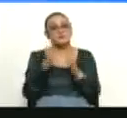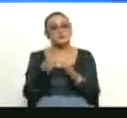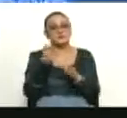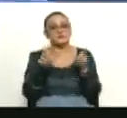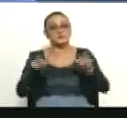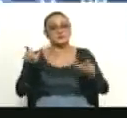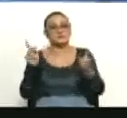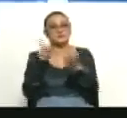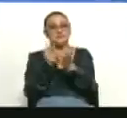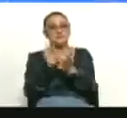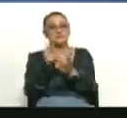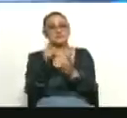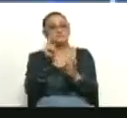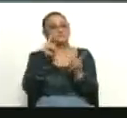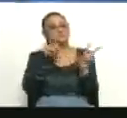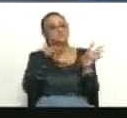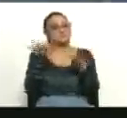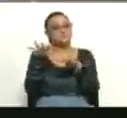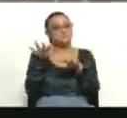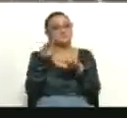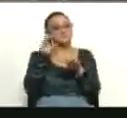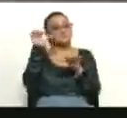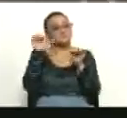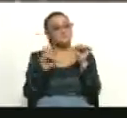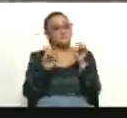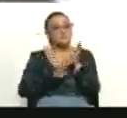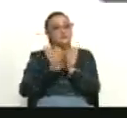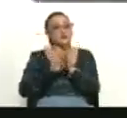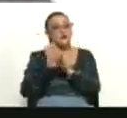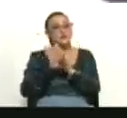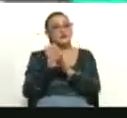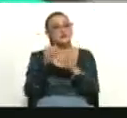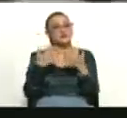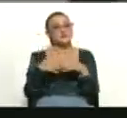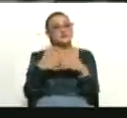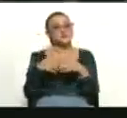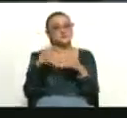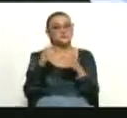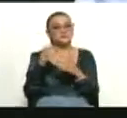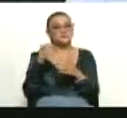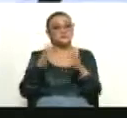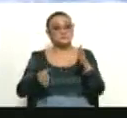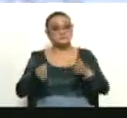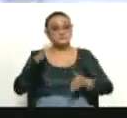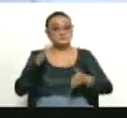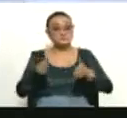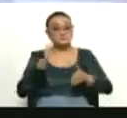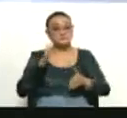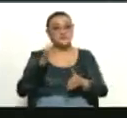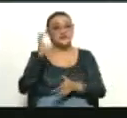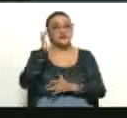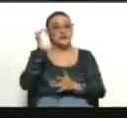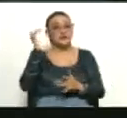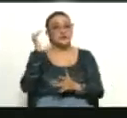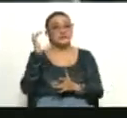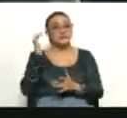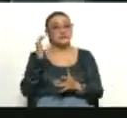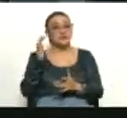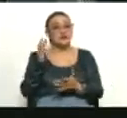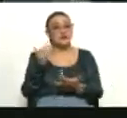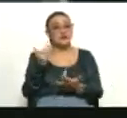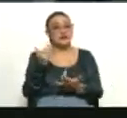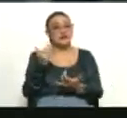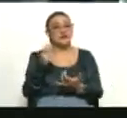a través de un material audiovisual dan a conocer los avances de la industria de la Inteligencia artificial de Shangai la ciudad de